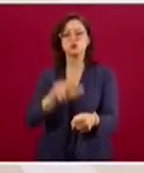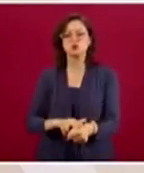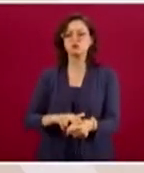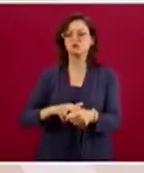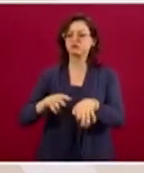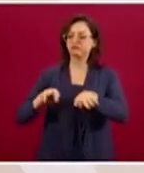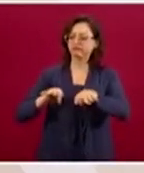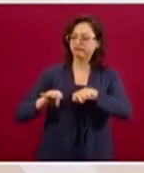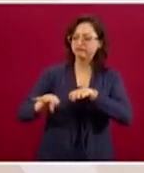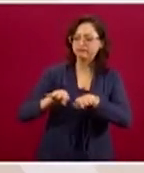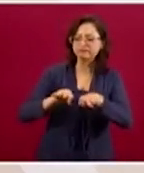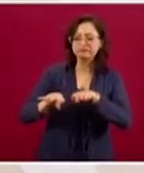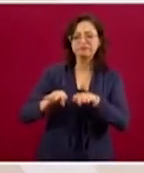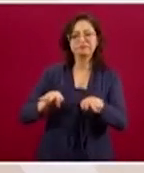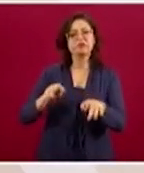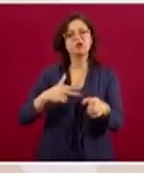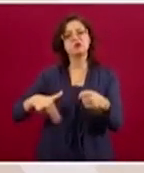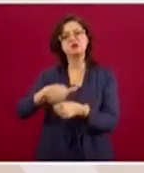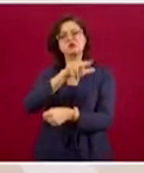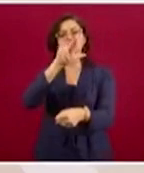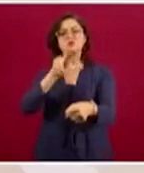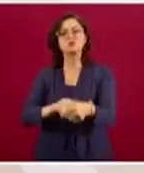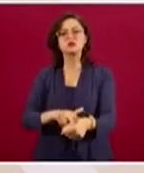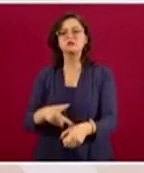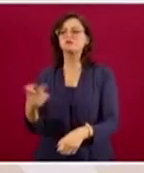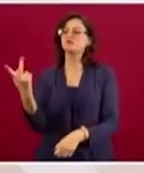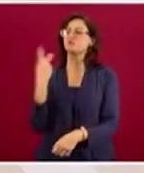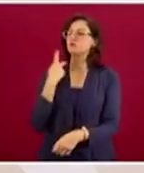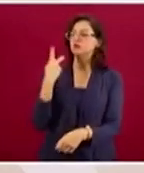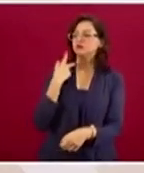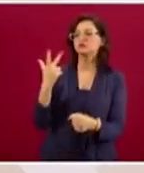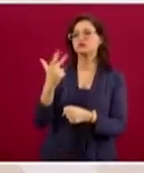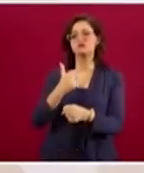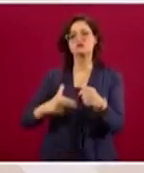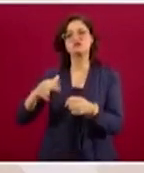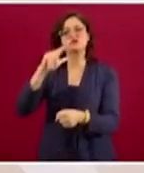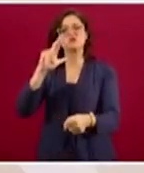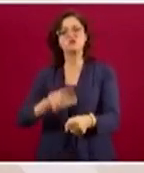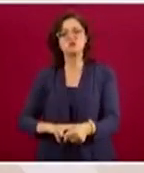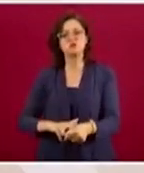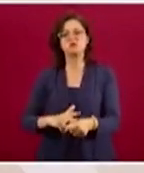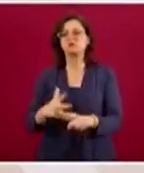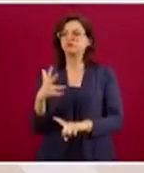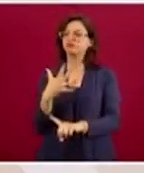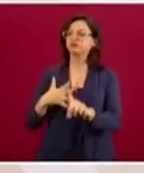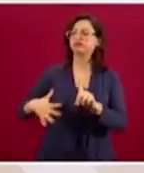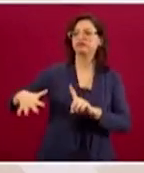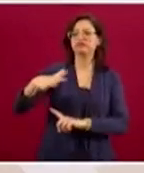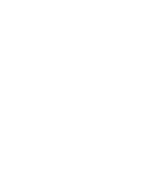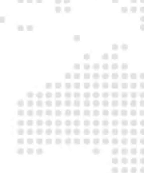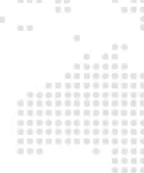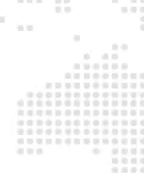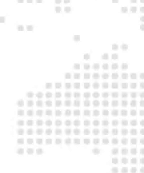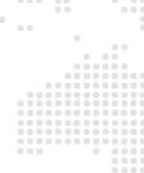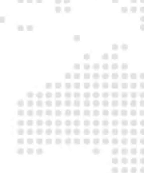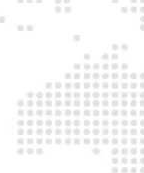productiva y política de la vida pública del país.